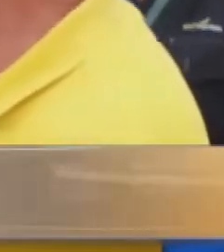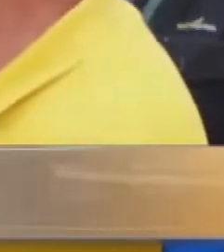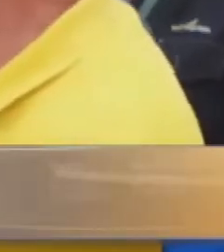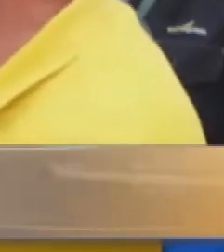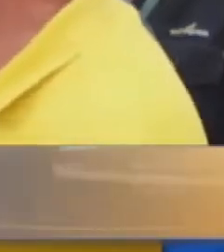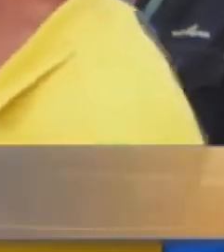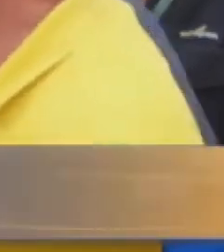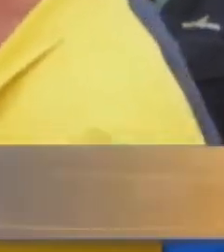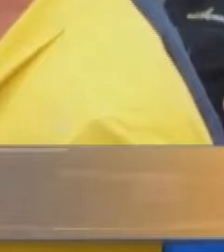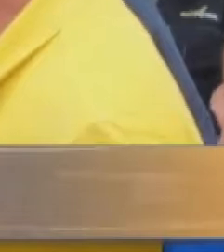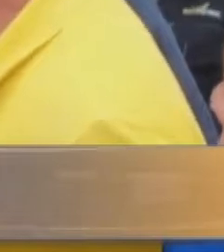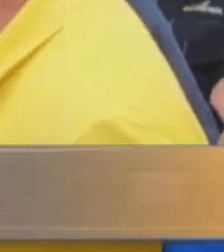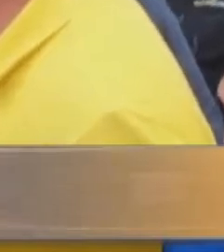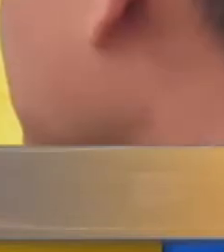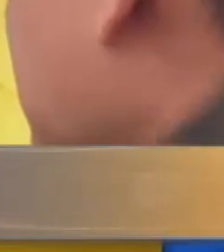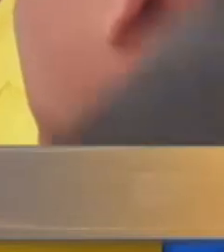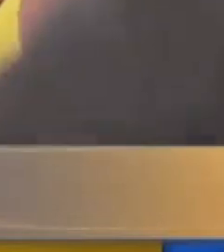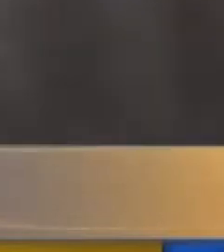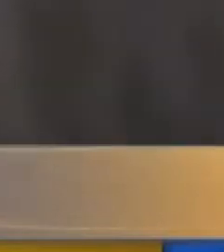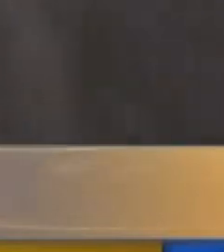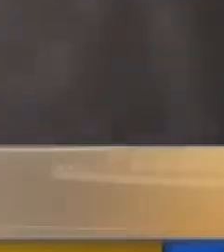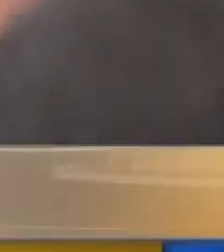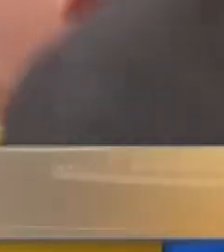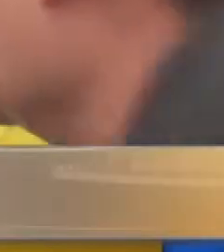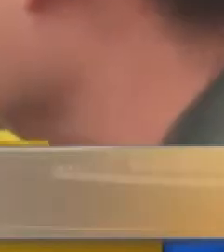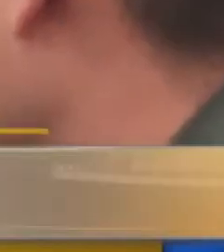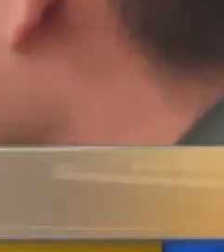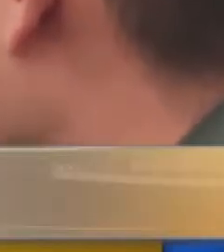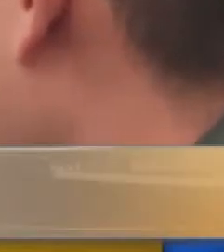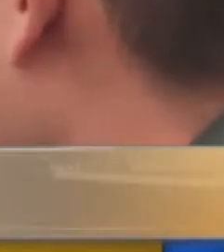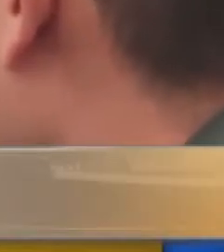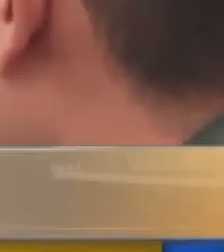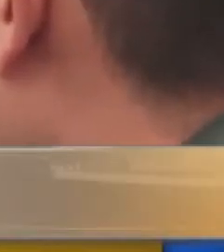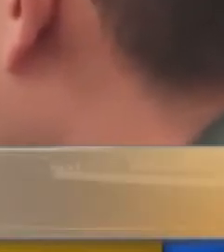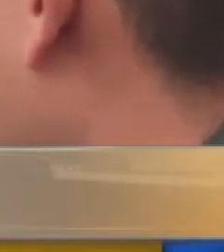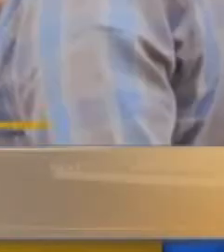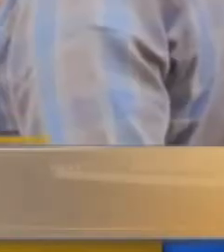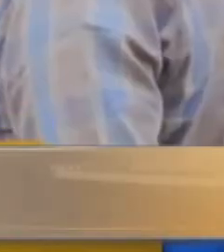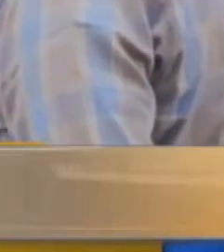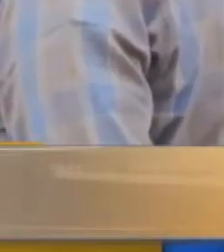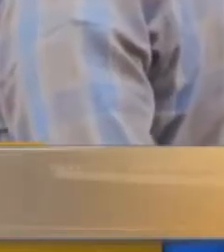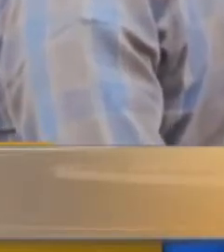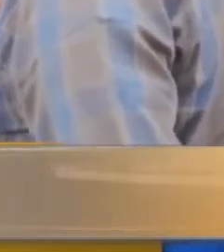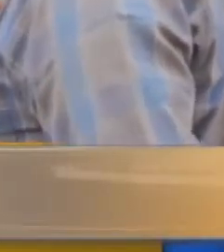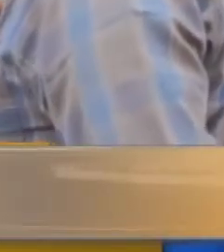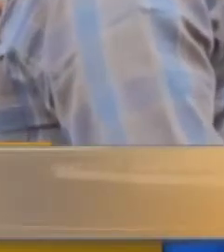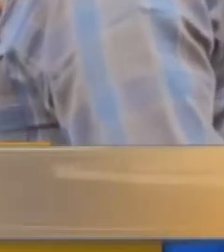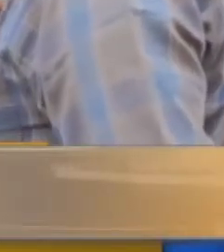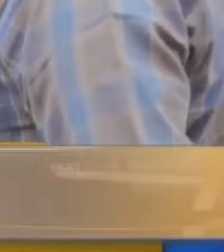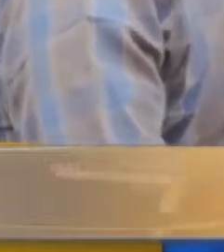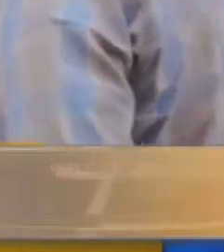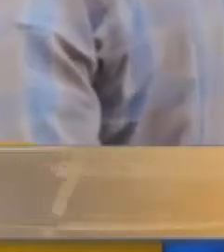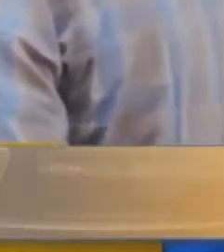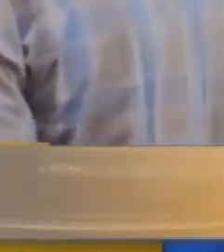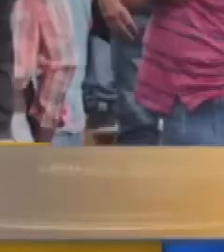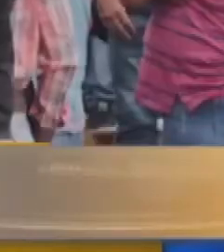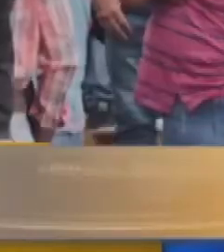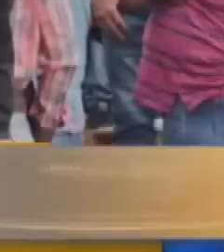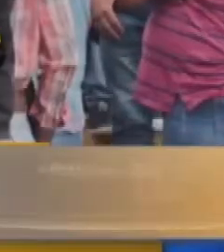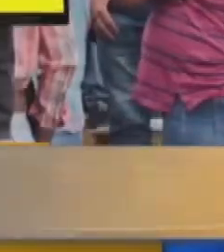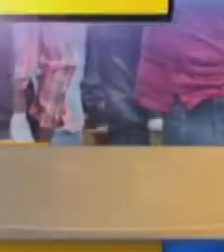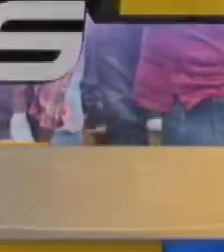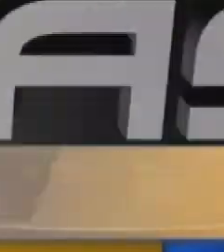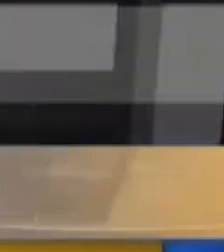Transportadores, alcaldía y Ecopetrol hablaron de la vía nacional. El gremio se mostró conforme con las obras de mejoramiento que adelantan para garantizar la movilidad en el